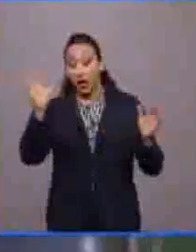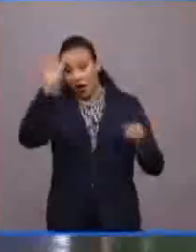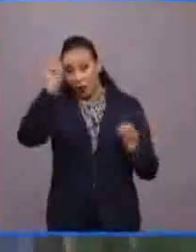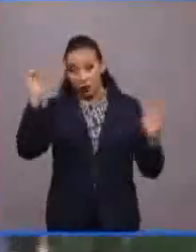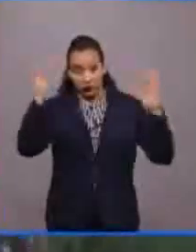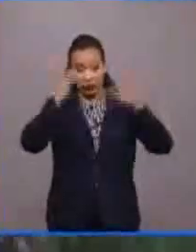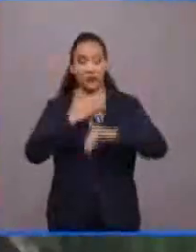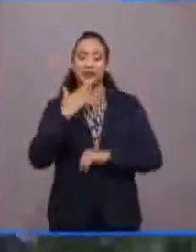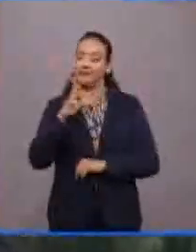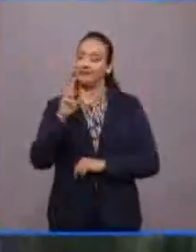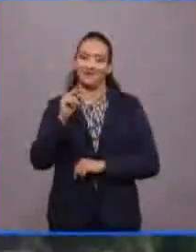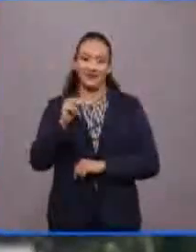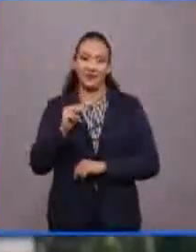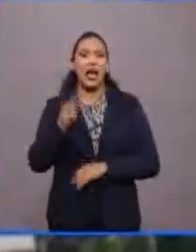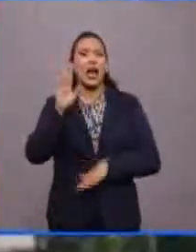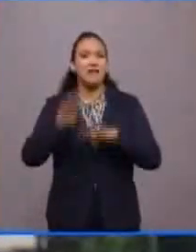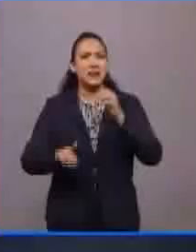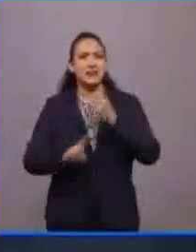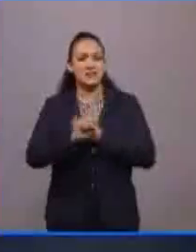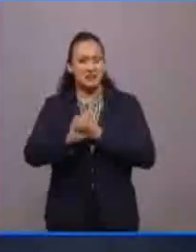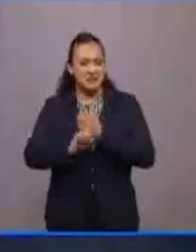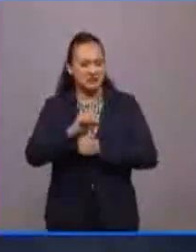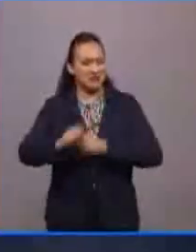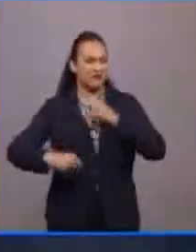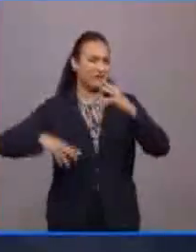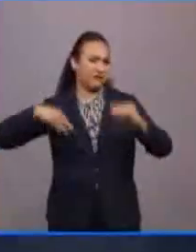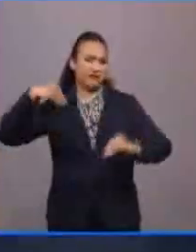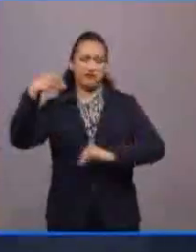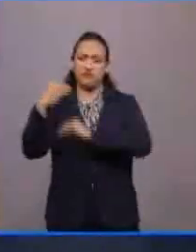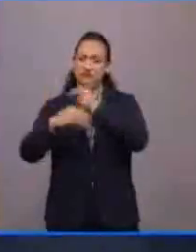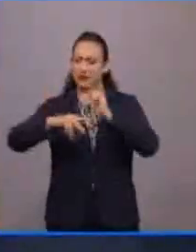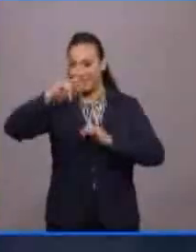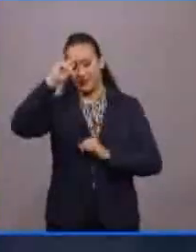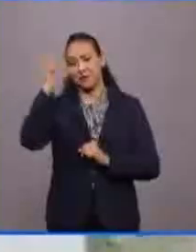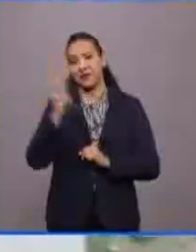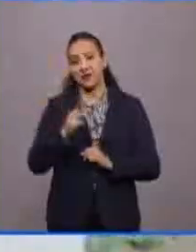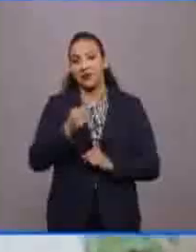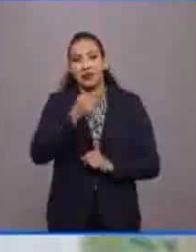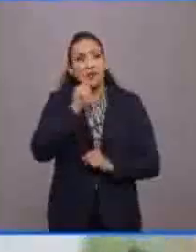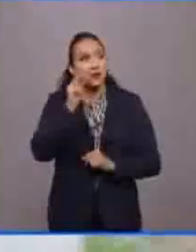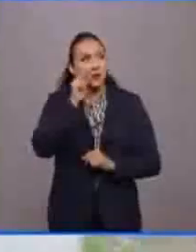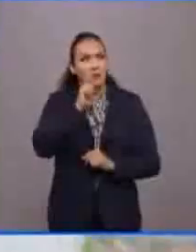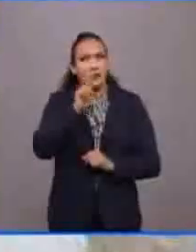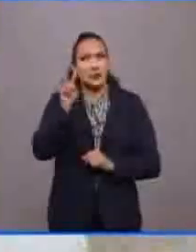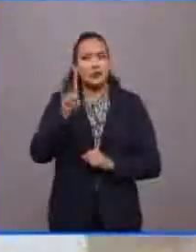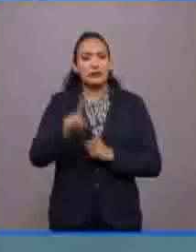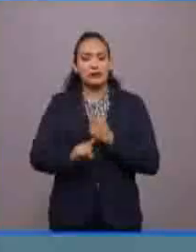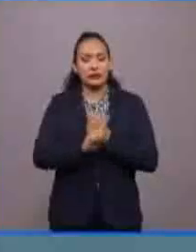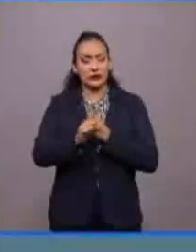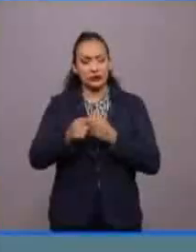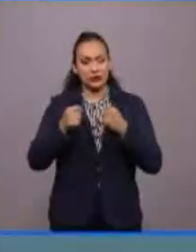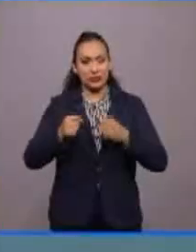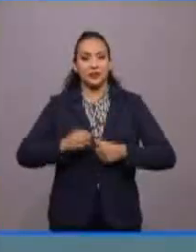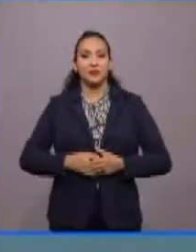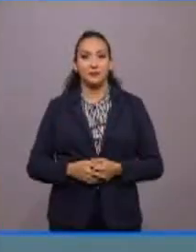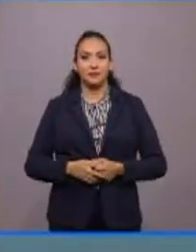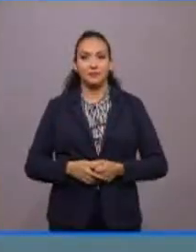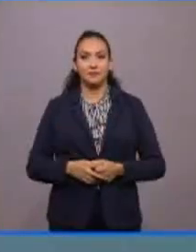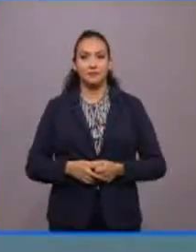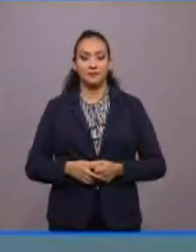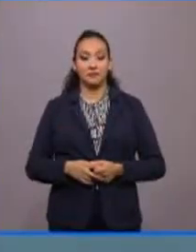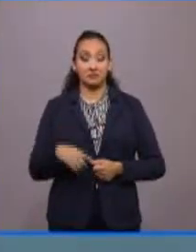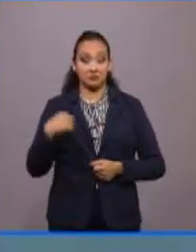mayoría atraviesa por el conflicto, afirmó el magistrado Martín Ricardo Torres en la Facultad de Derecho de la UNAM. Me parece